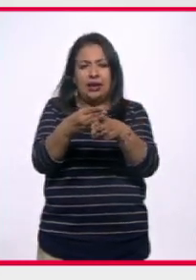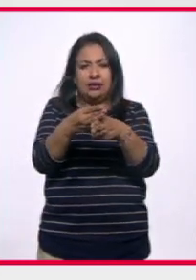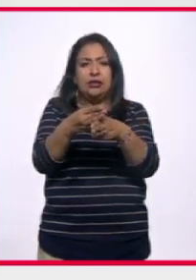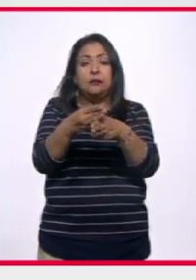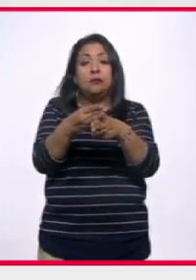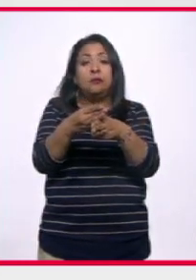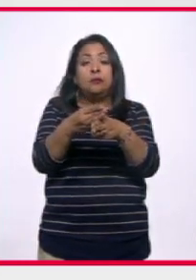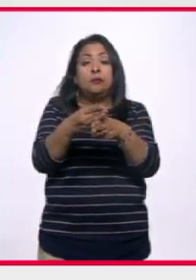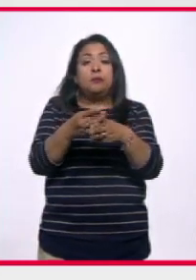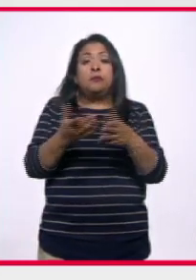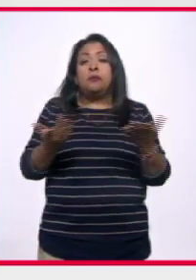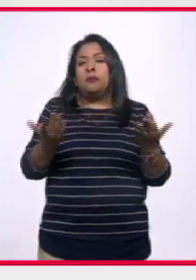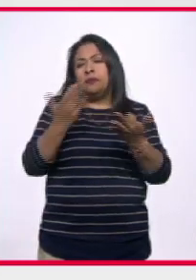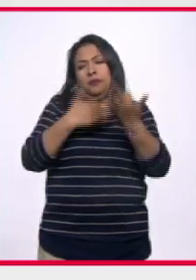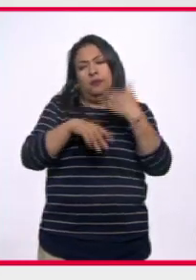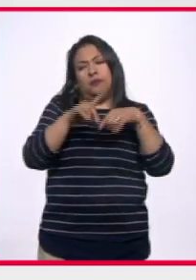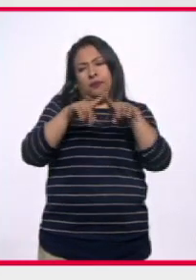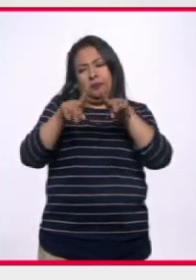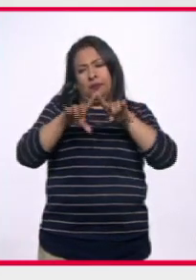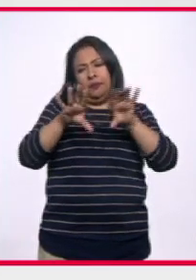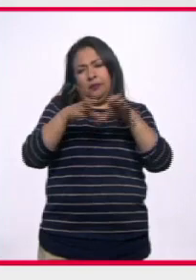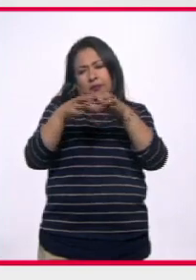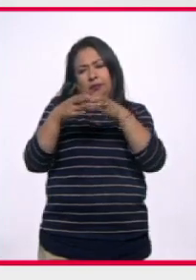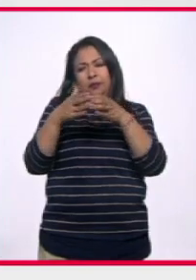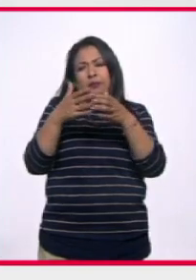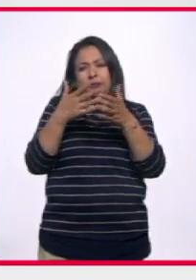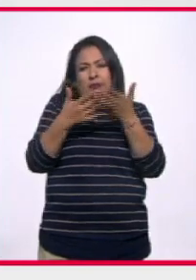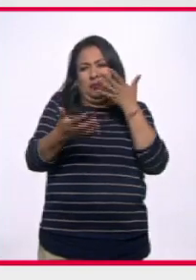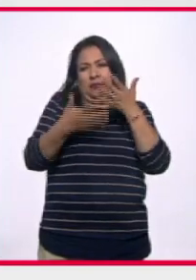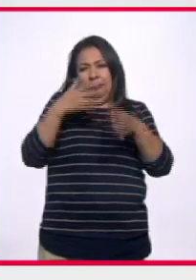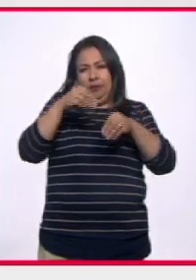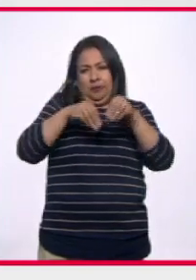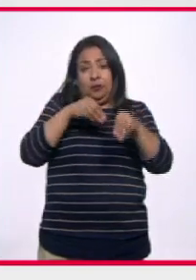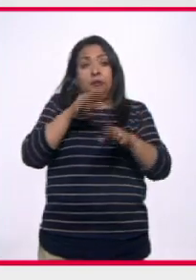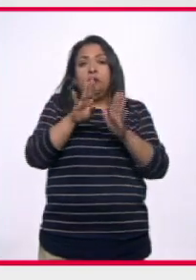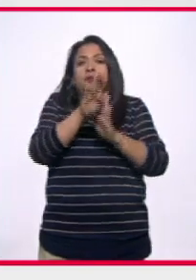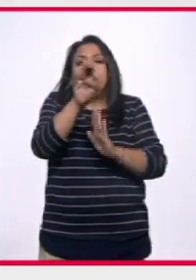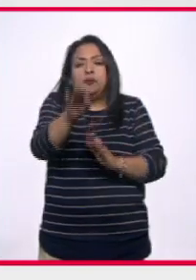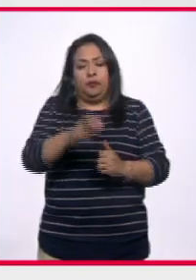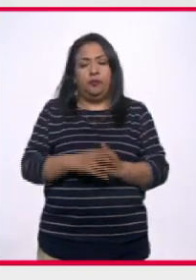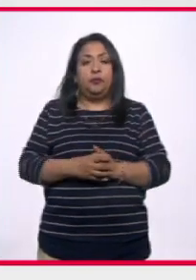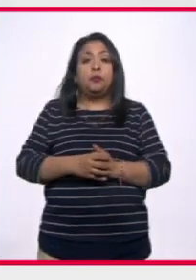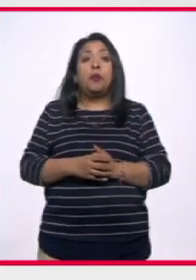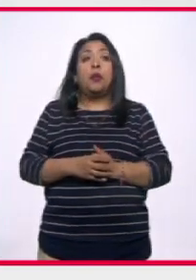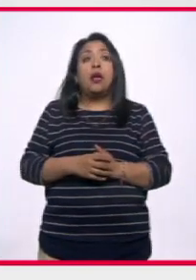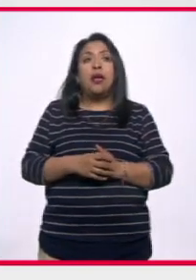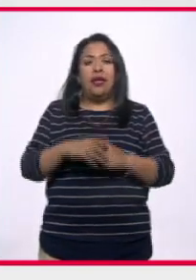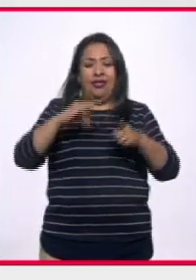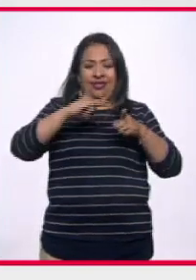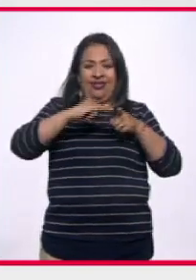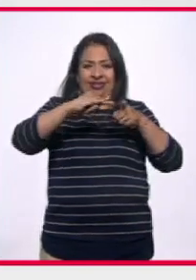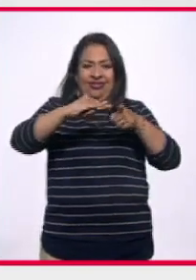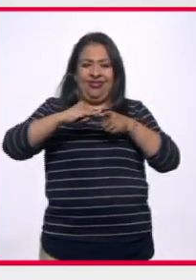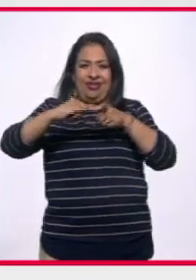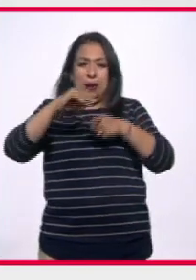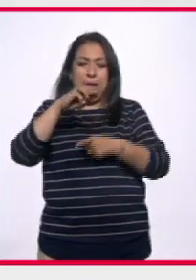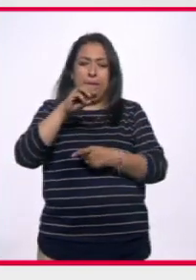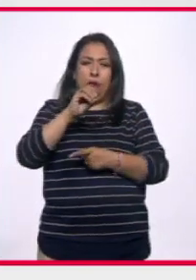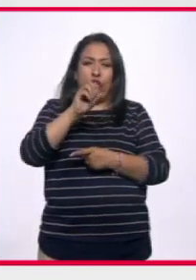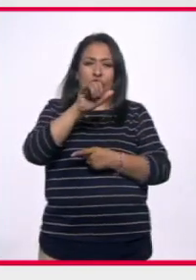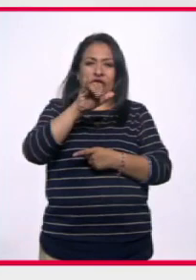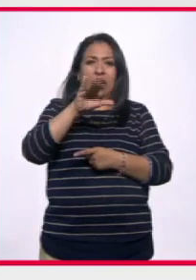el dislate elementos hueles por ejemplo the trail en europa tales como i e